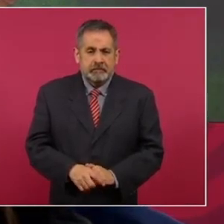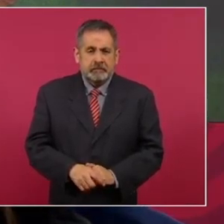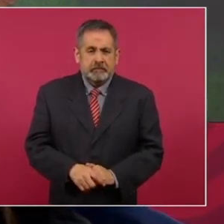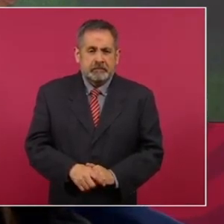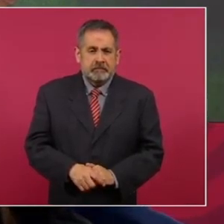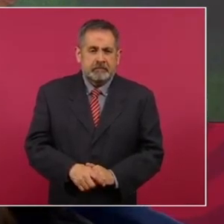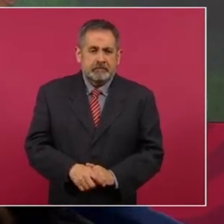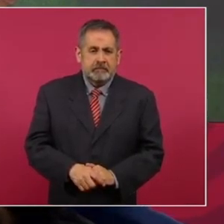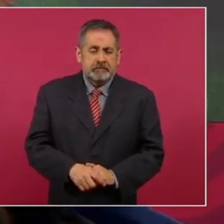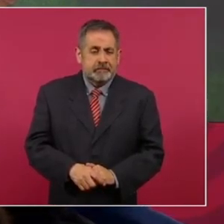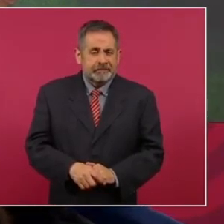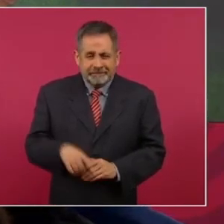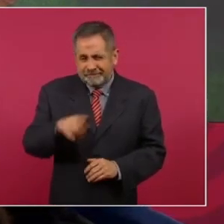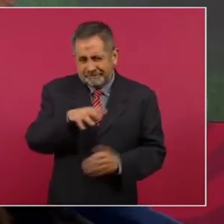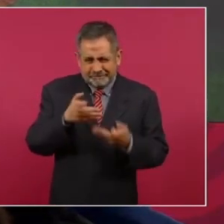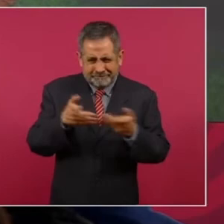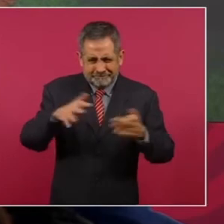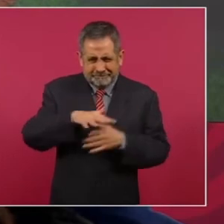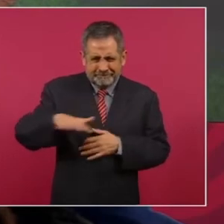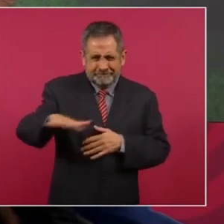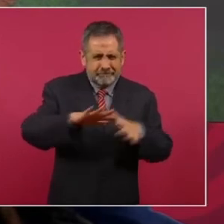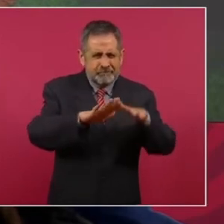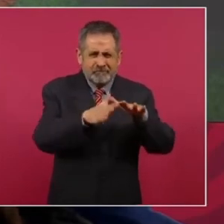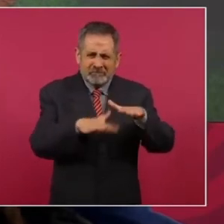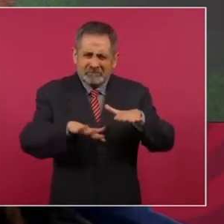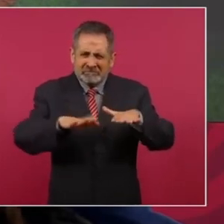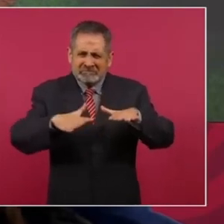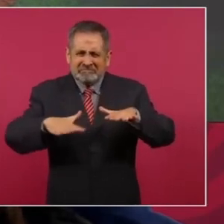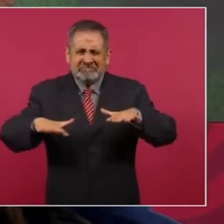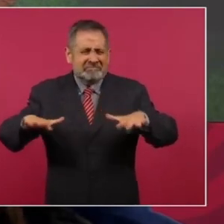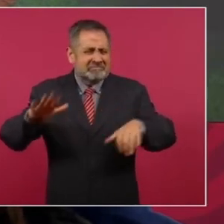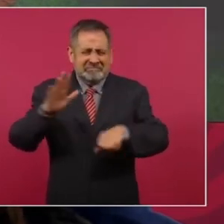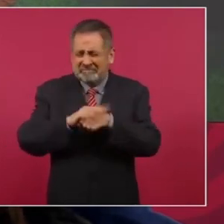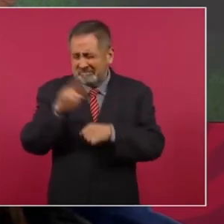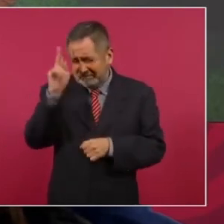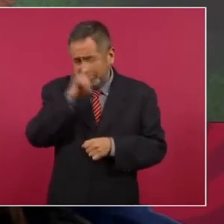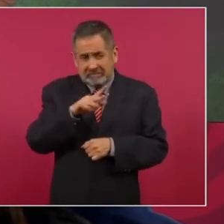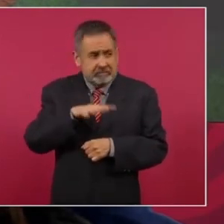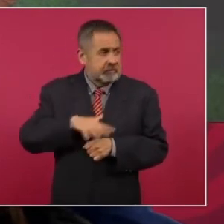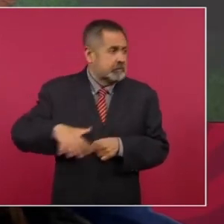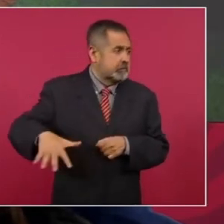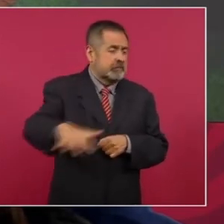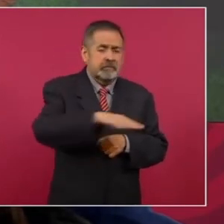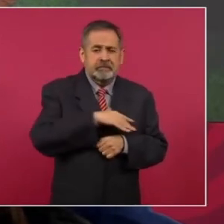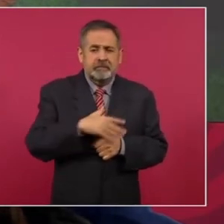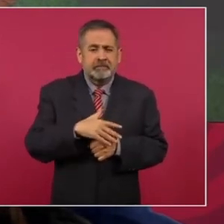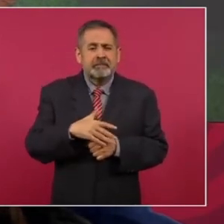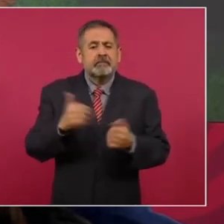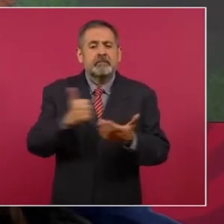Que es la zona de más hundimiento en todo el Valle de México.